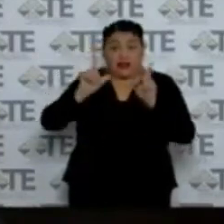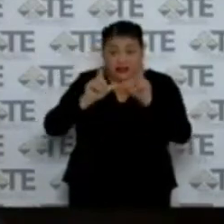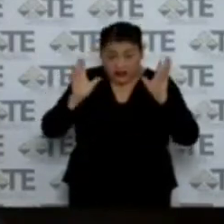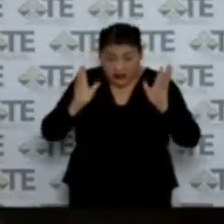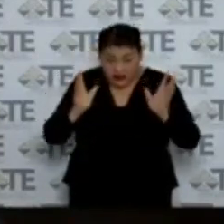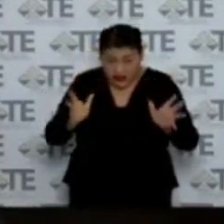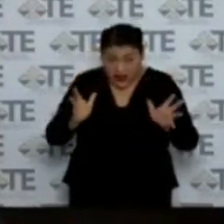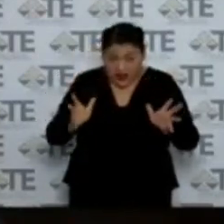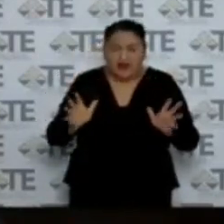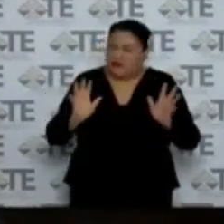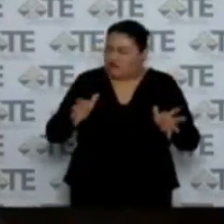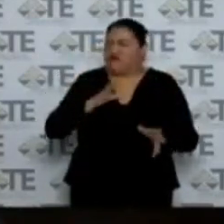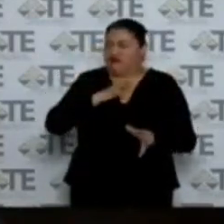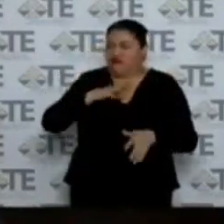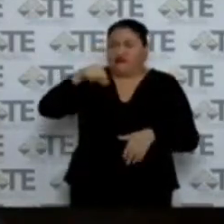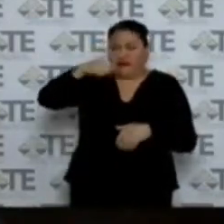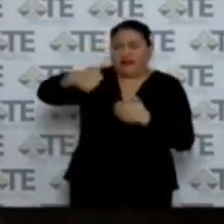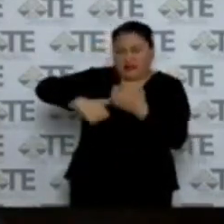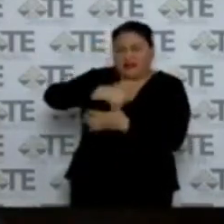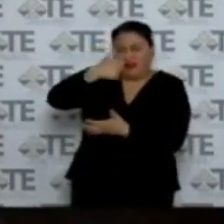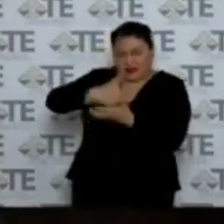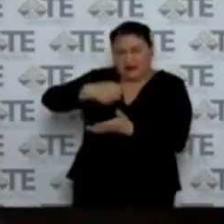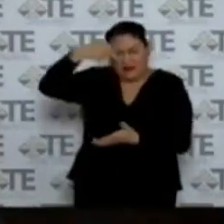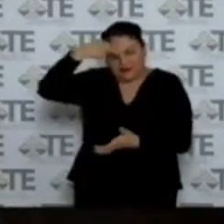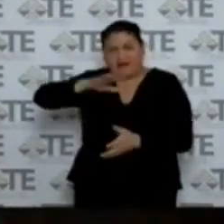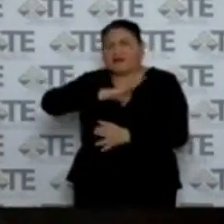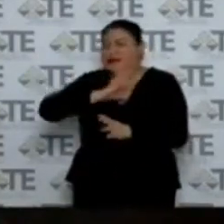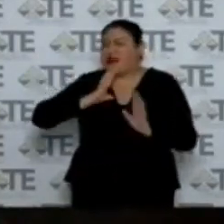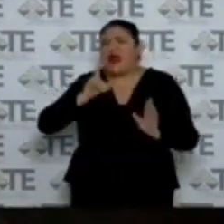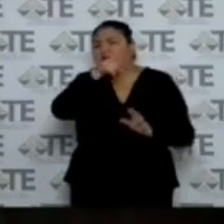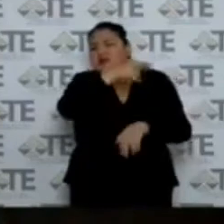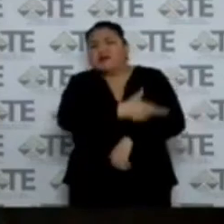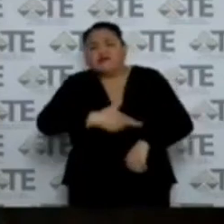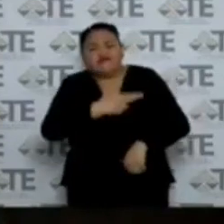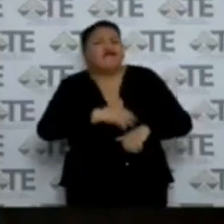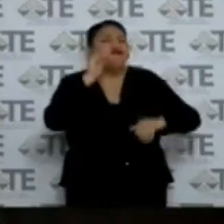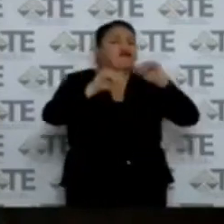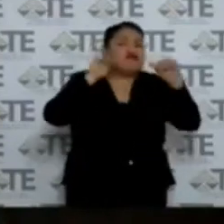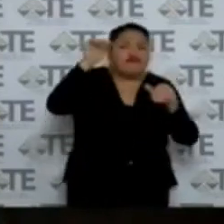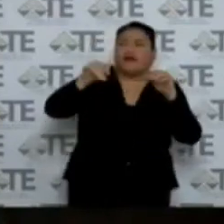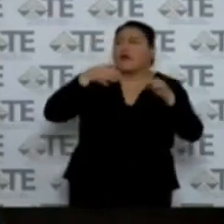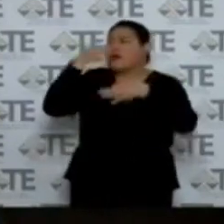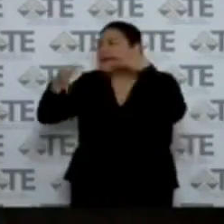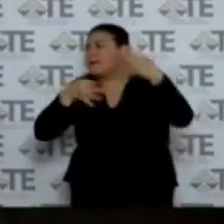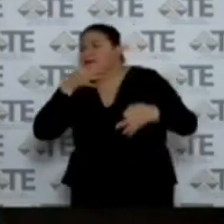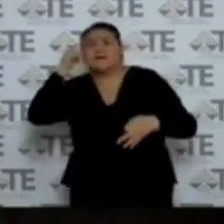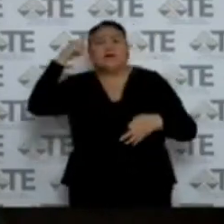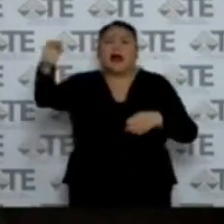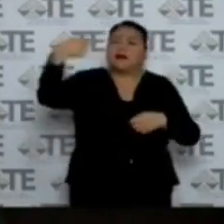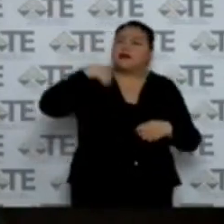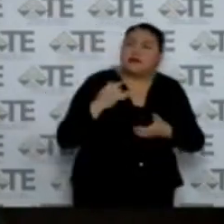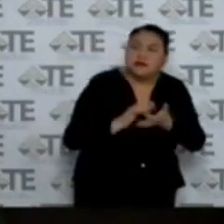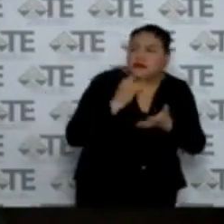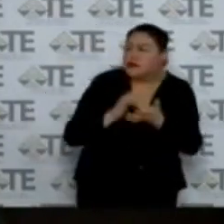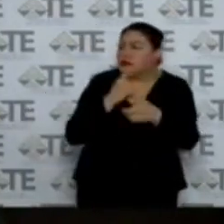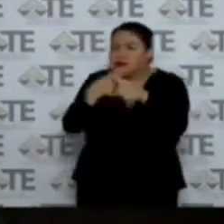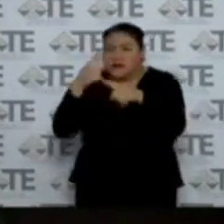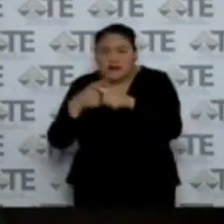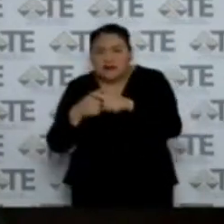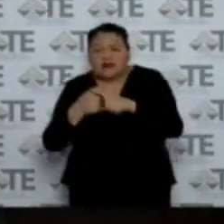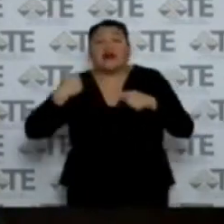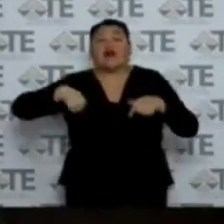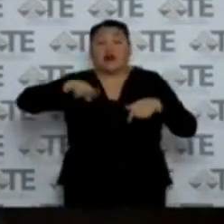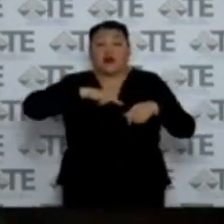está sucediendo en nuestra ciudad este ambiente electoral, y entonces de esa manera tener certeza,